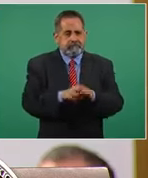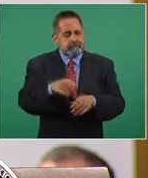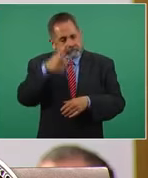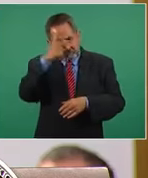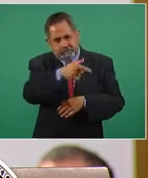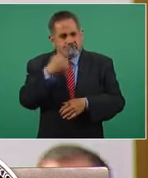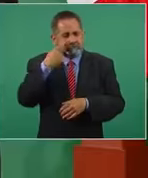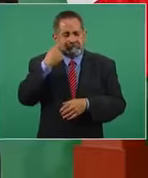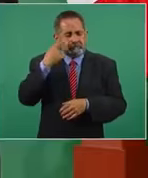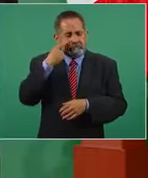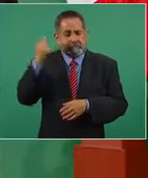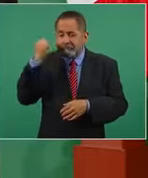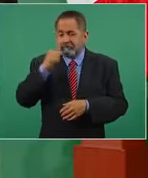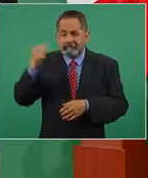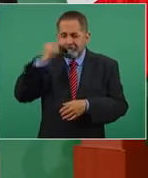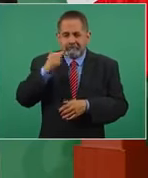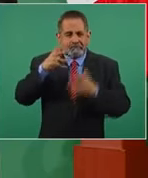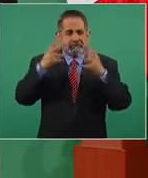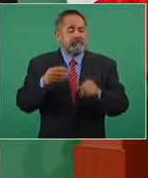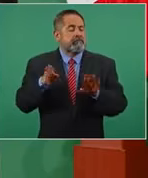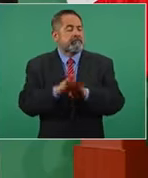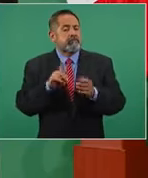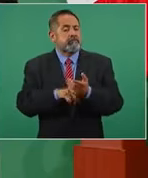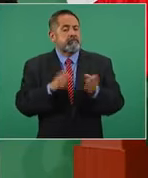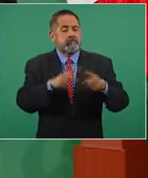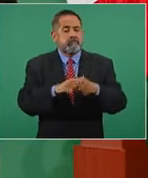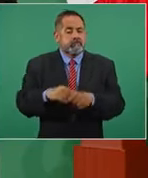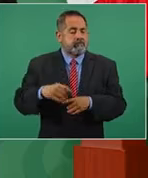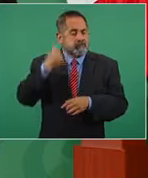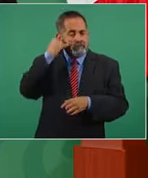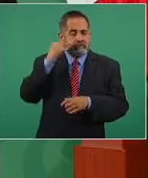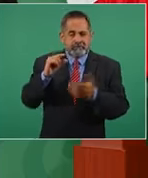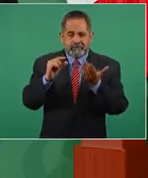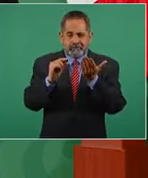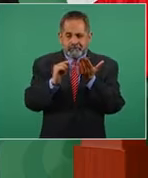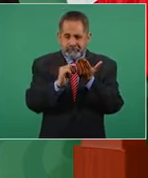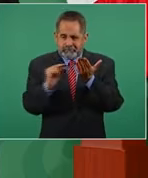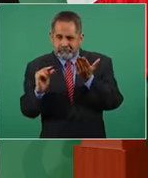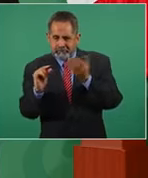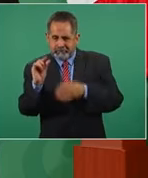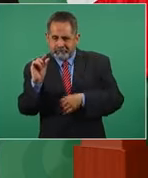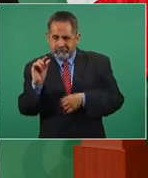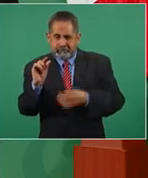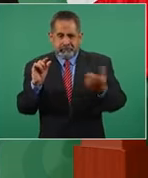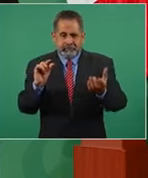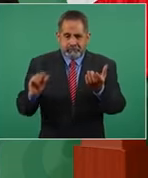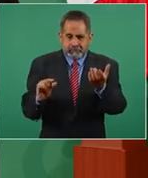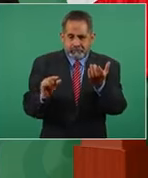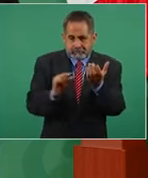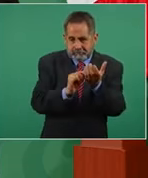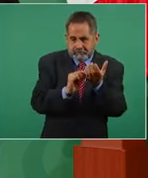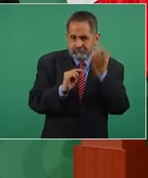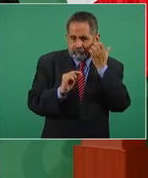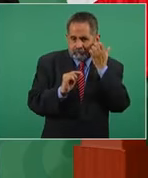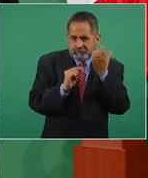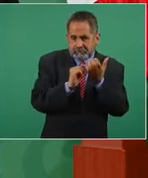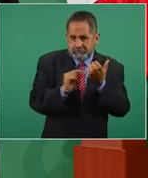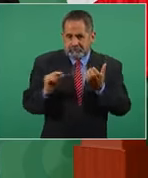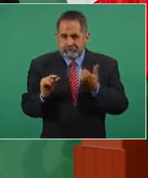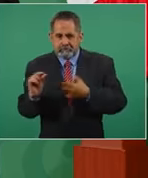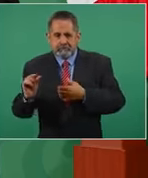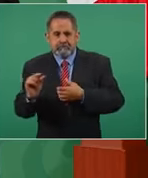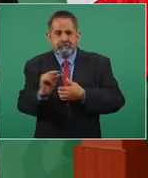como aquí se aprecia en la gráfica, encontrar las tarjetas SIM card que son utilizadas para comunicarse entre ellos.